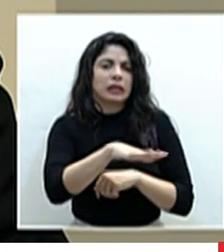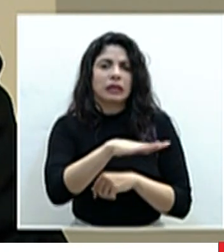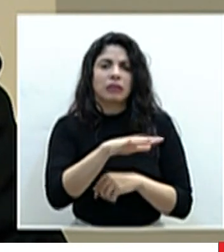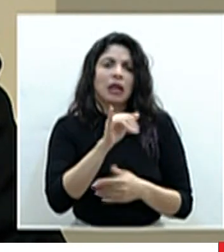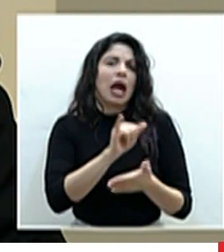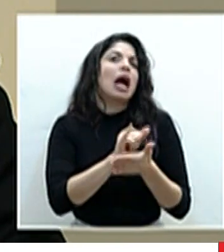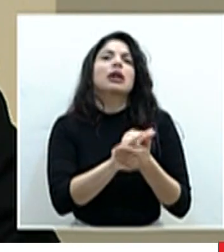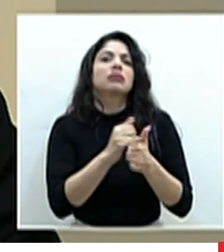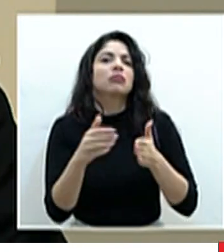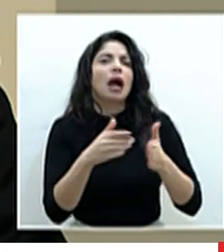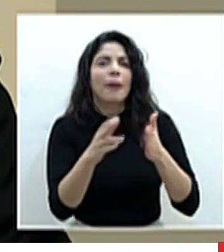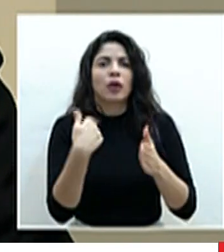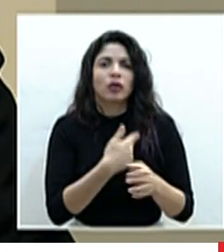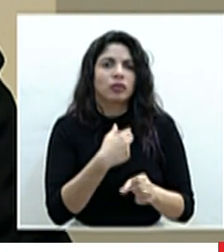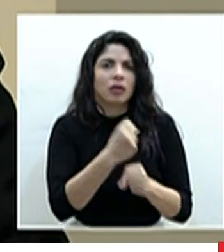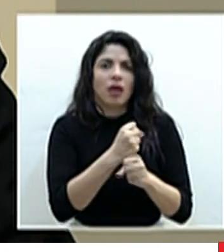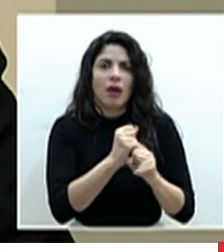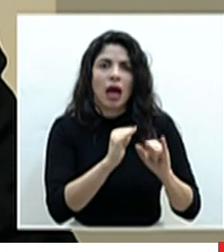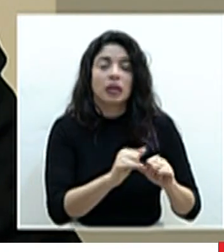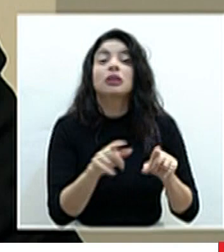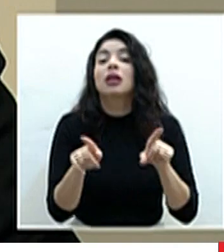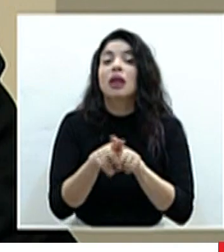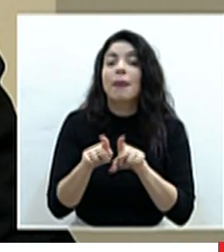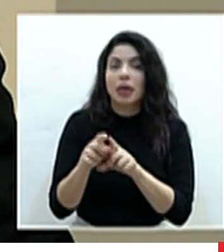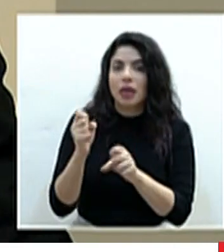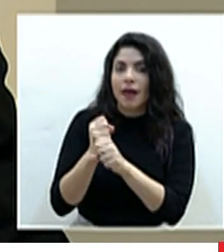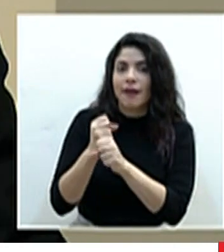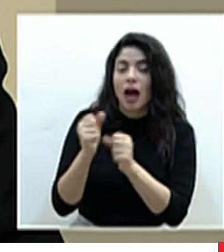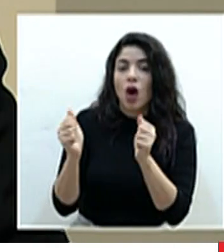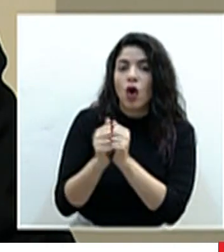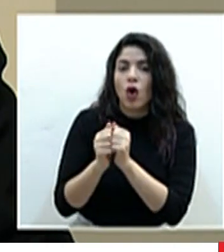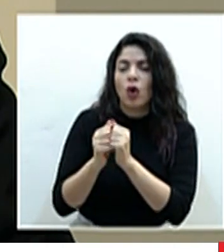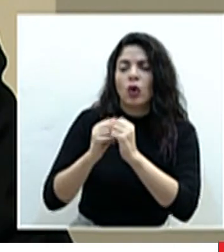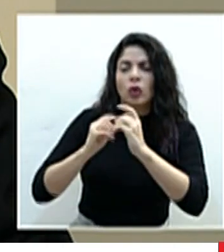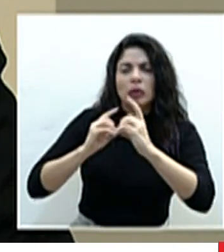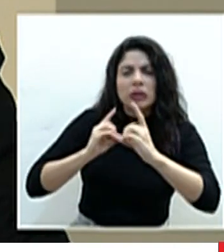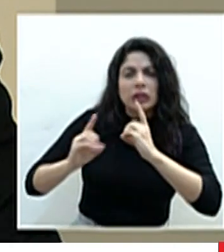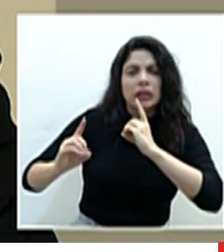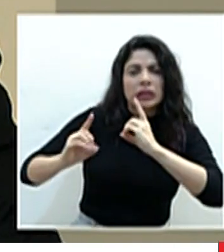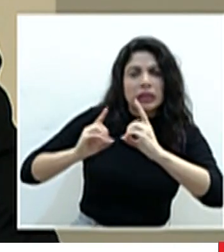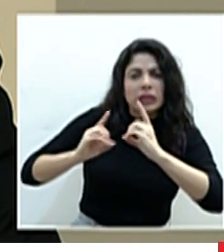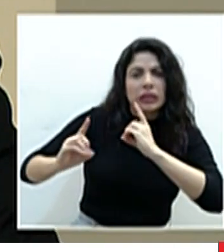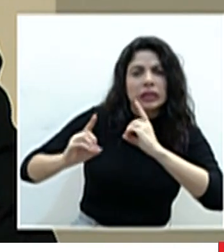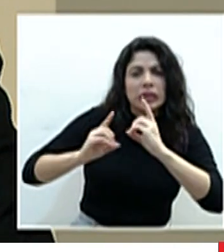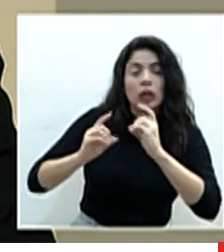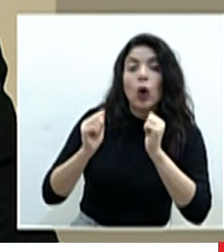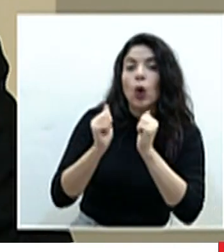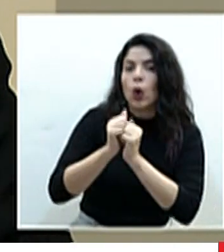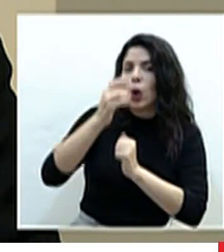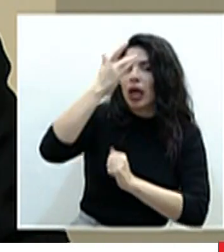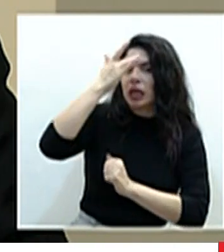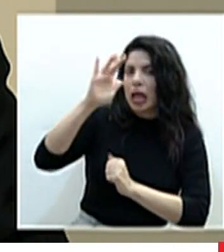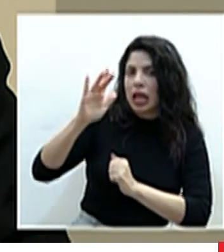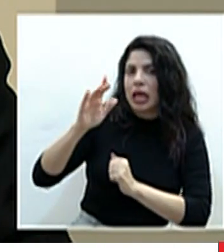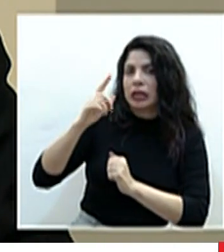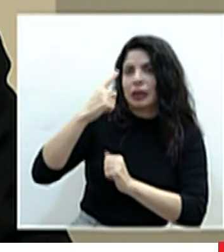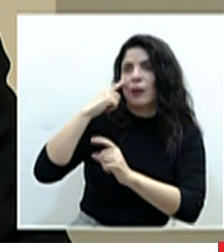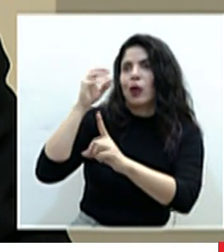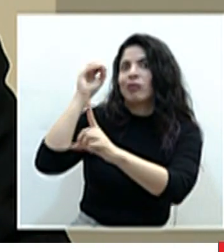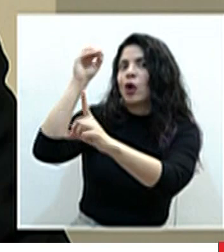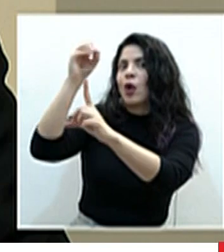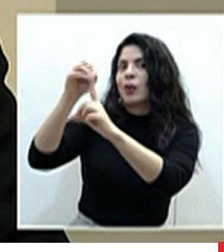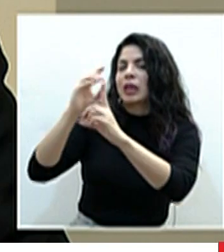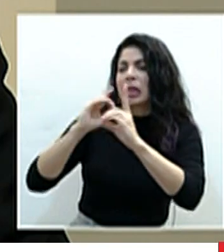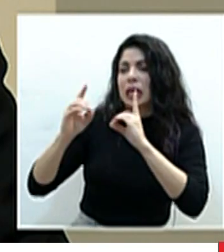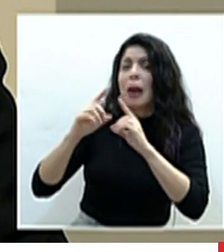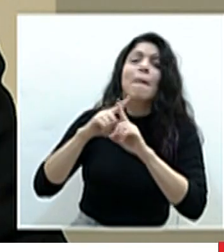línea que tenemos. También trabajando con mucho diálogo y sobre todo con mucha inteligencia en ese objetivo. Pero